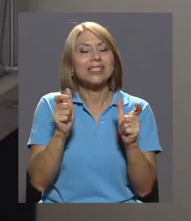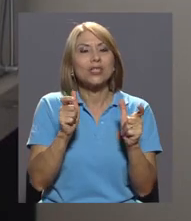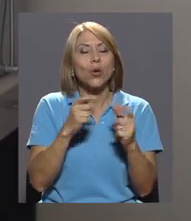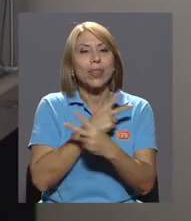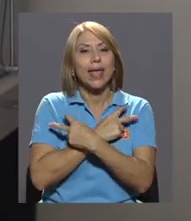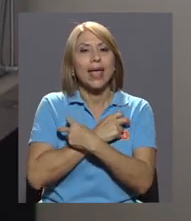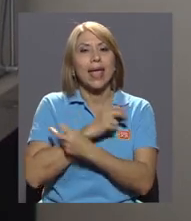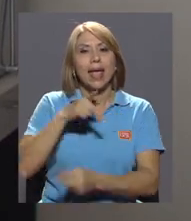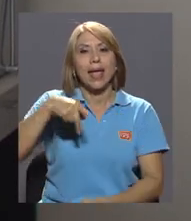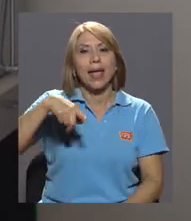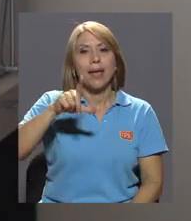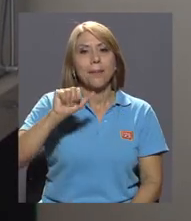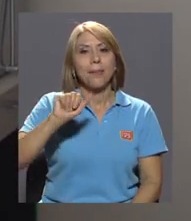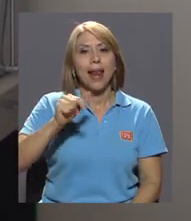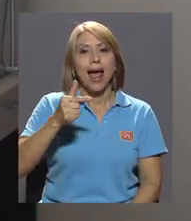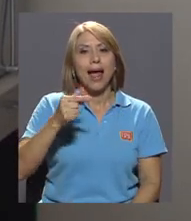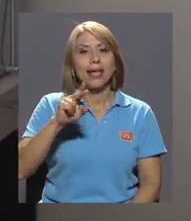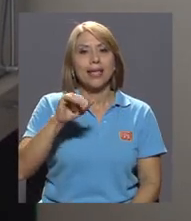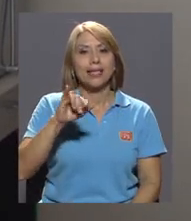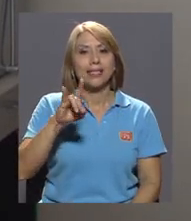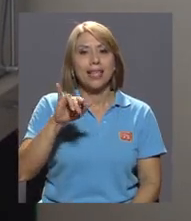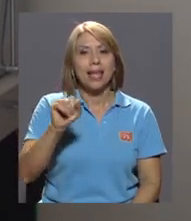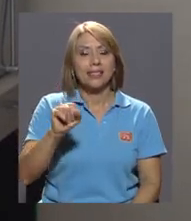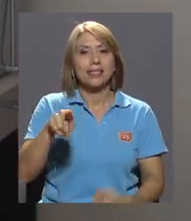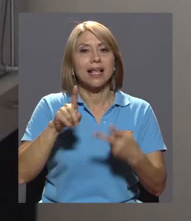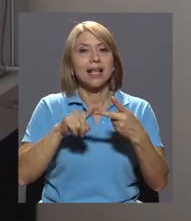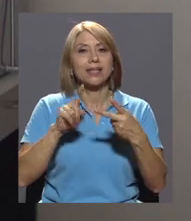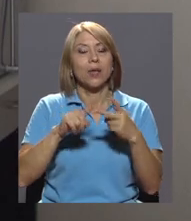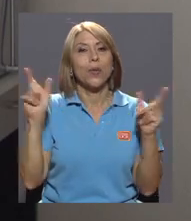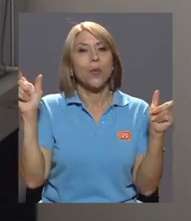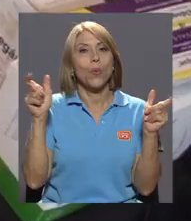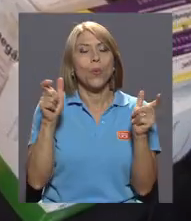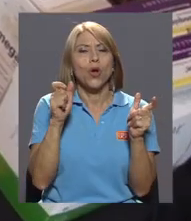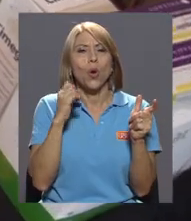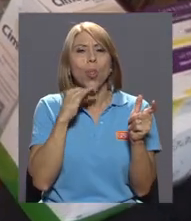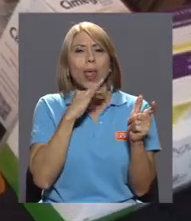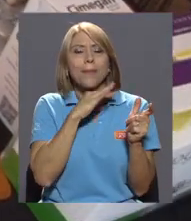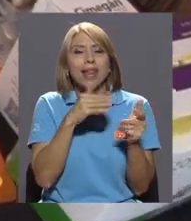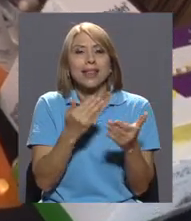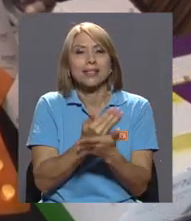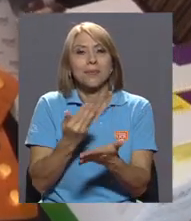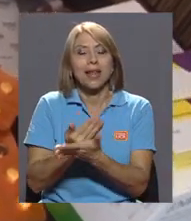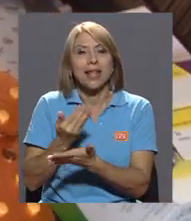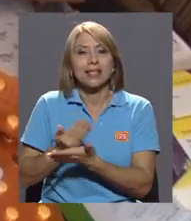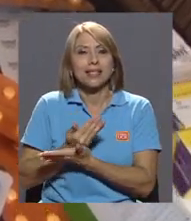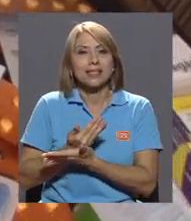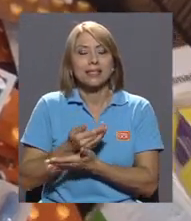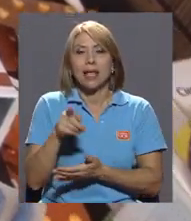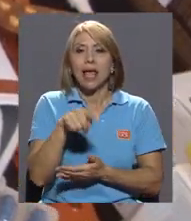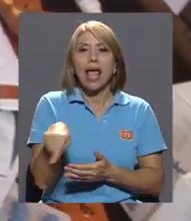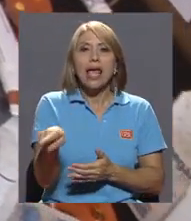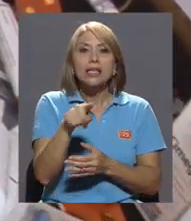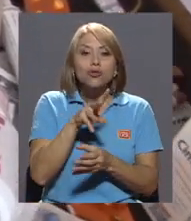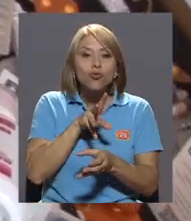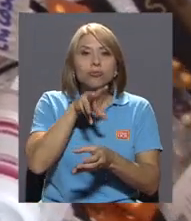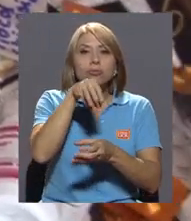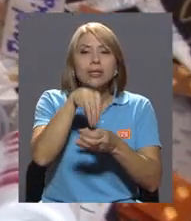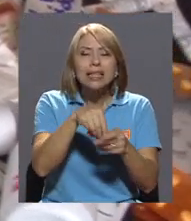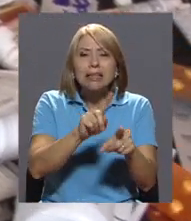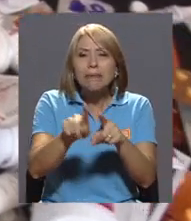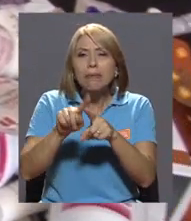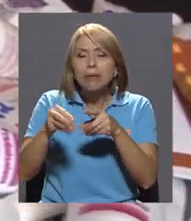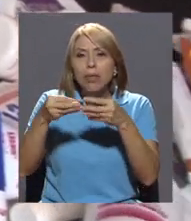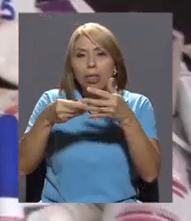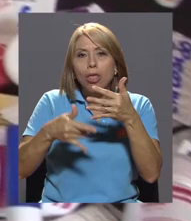Y la segunda es sobre la degradación de contaminantes emergentes, que esto abarca una serie de contaminantes muy